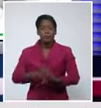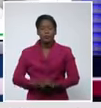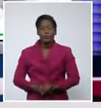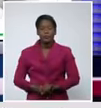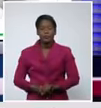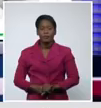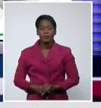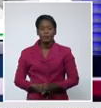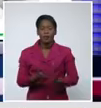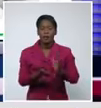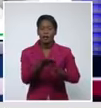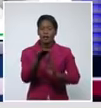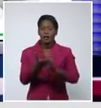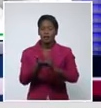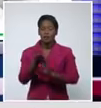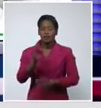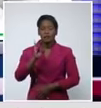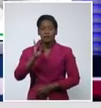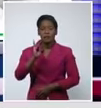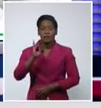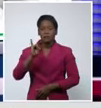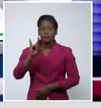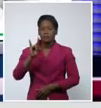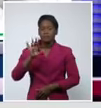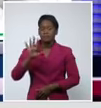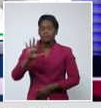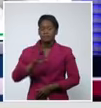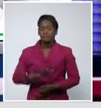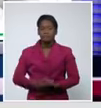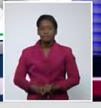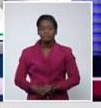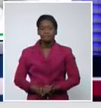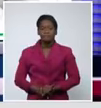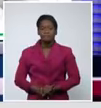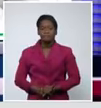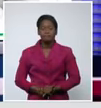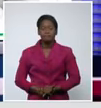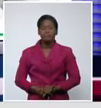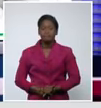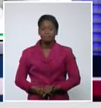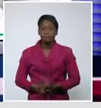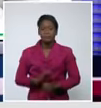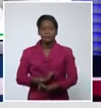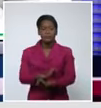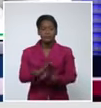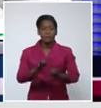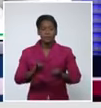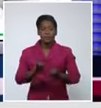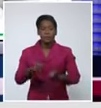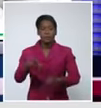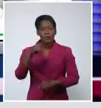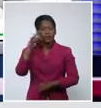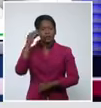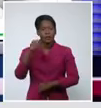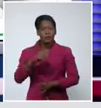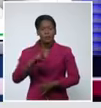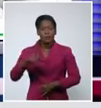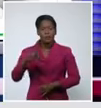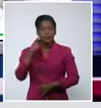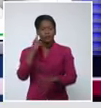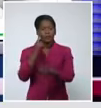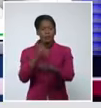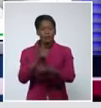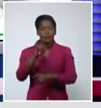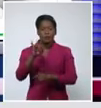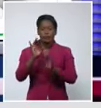otorgaron 795 altas en el día de ayer. Es la información que se acaba de dar. Mañana volveremos a las 9 en